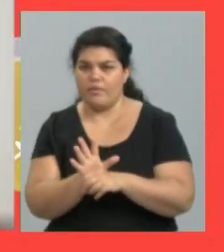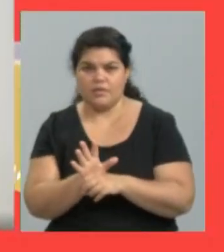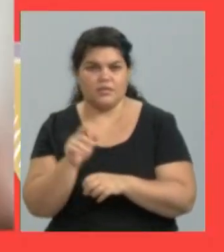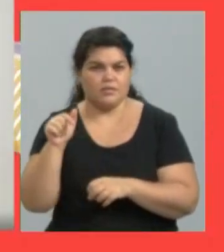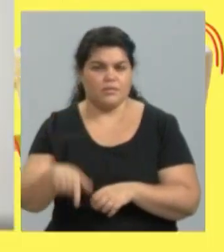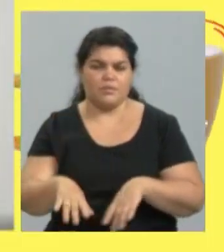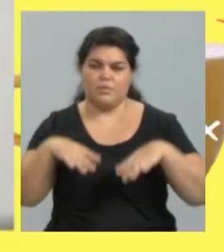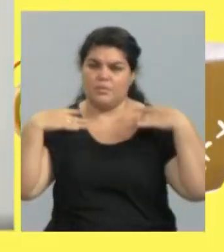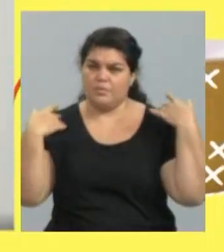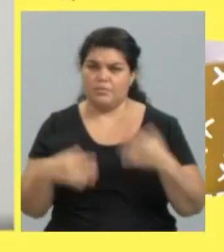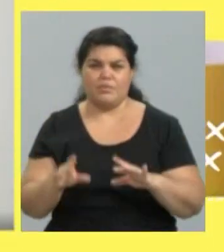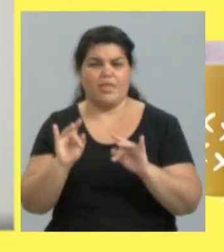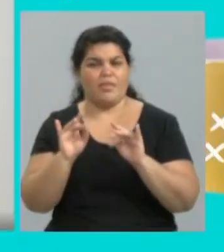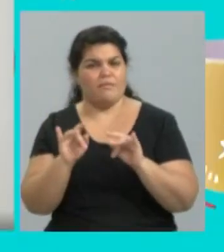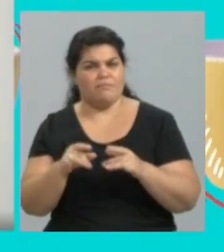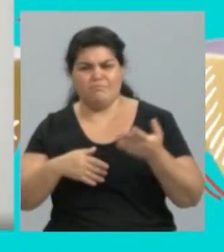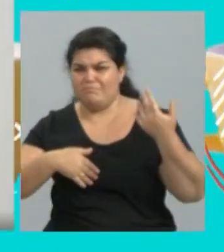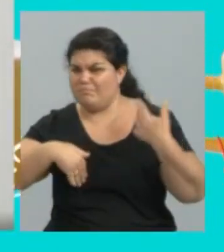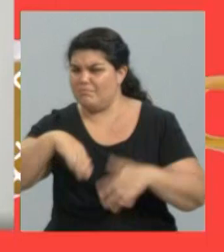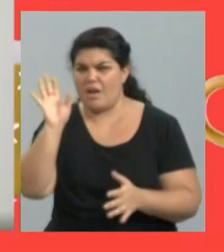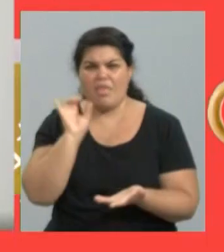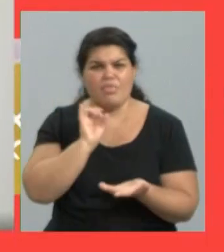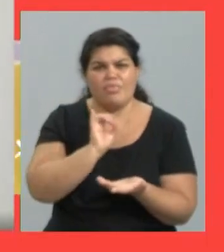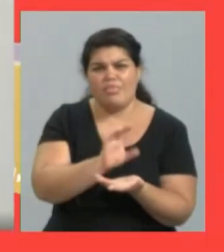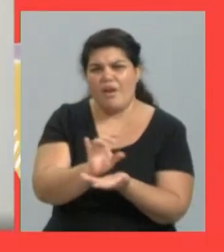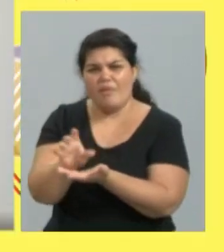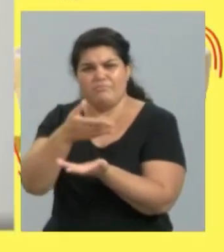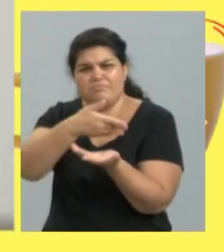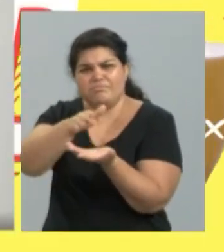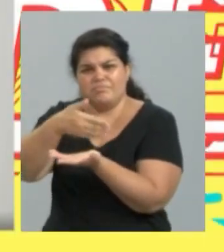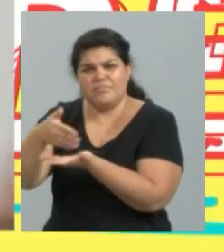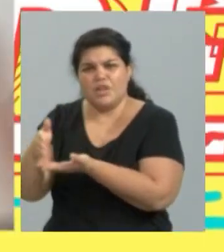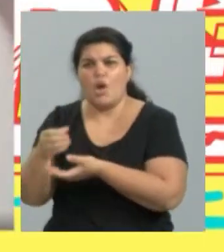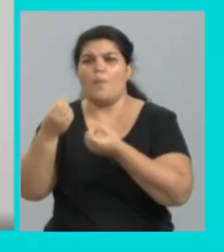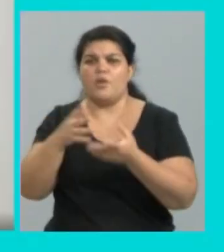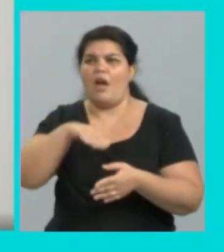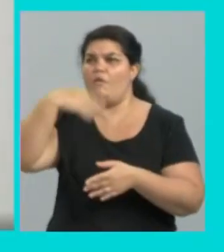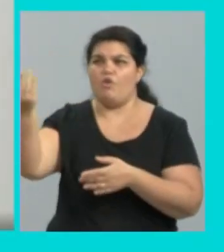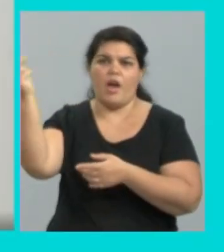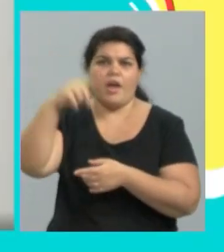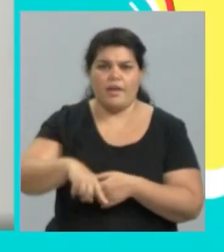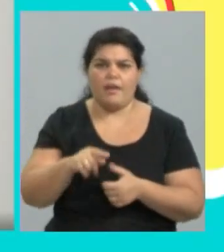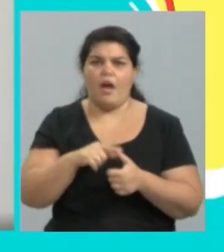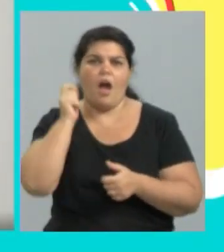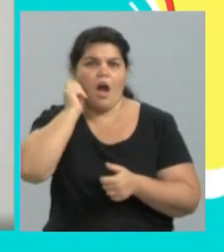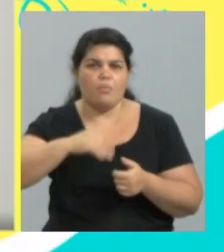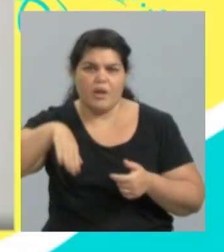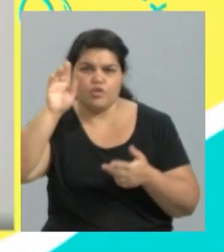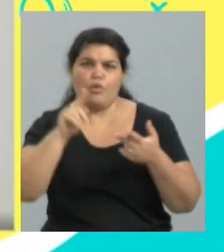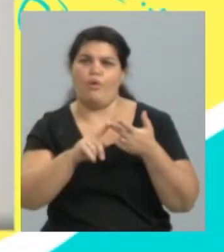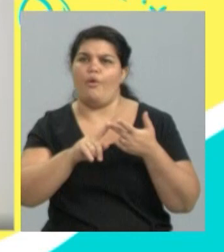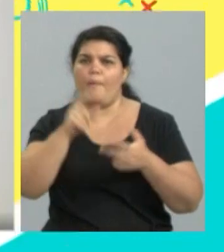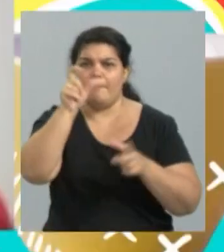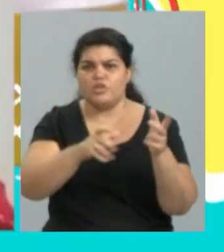situación de discriminación, porque claro. no solamente te discriminaban por ser migrante, por ser adulto mayor, por ser una persona con discapacidad,